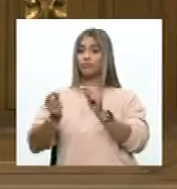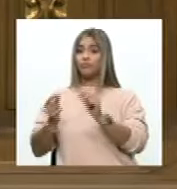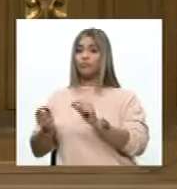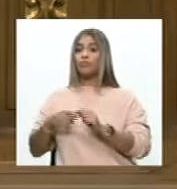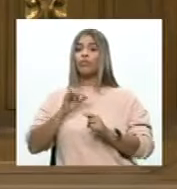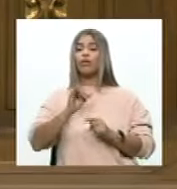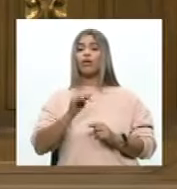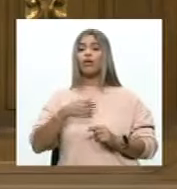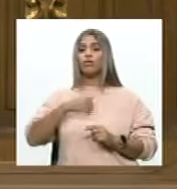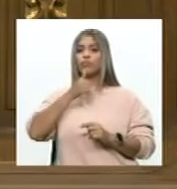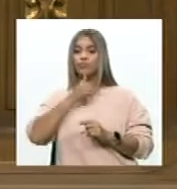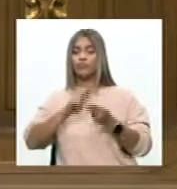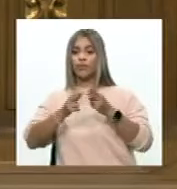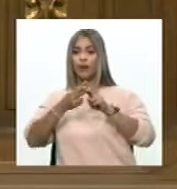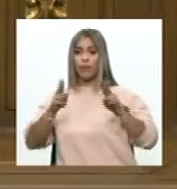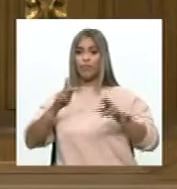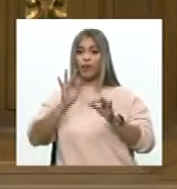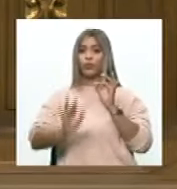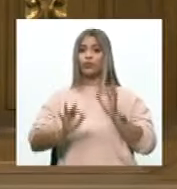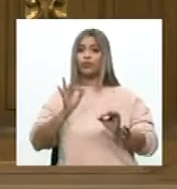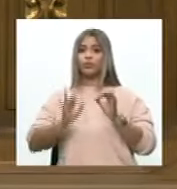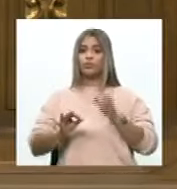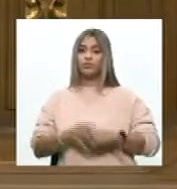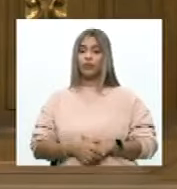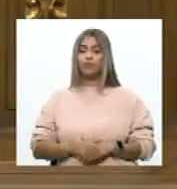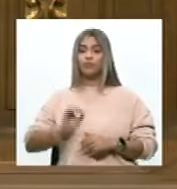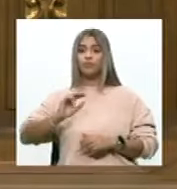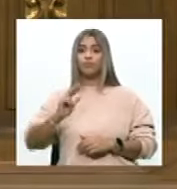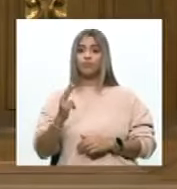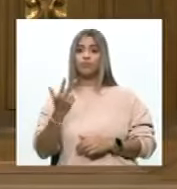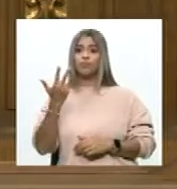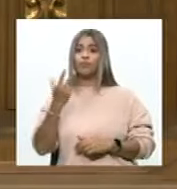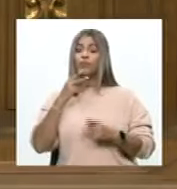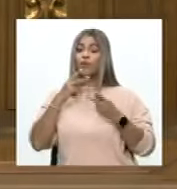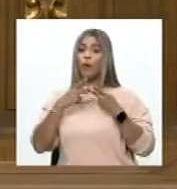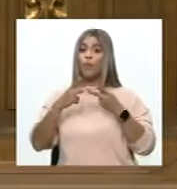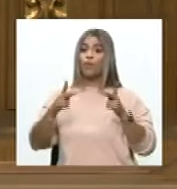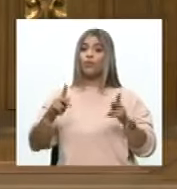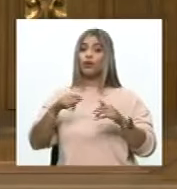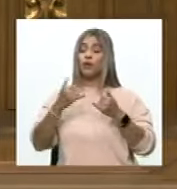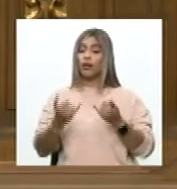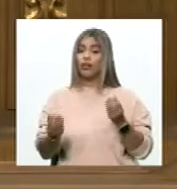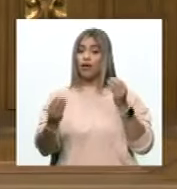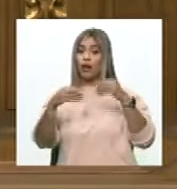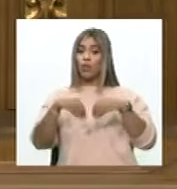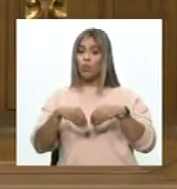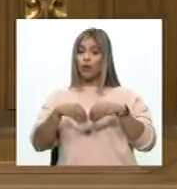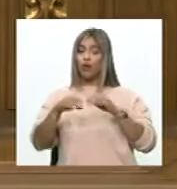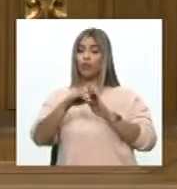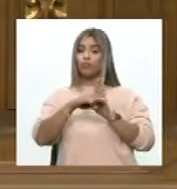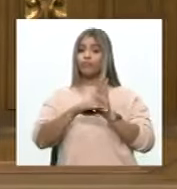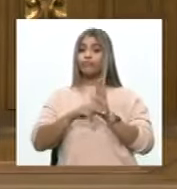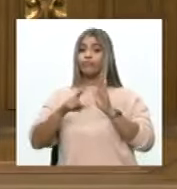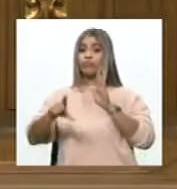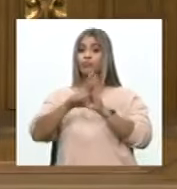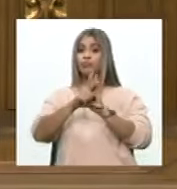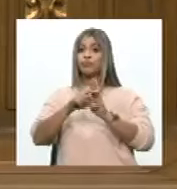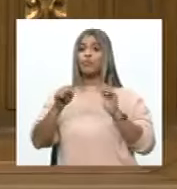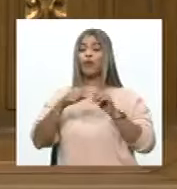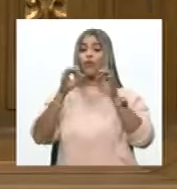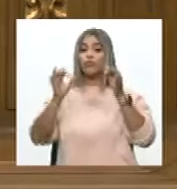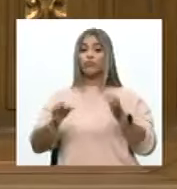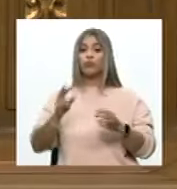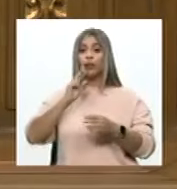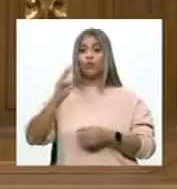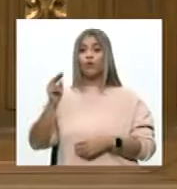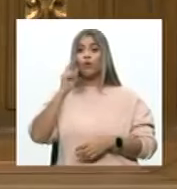civilización, la paz y la justicia. Tercero, publicar el presente acuerdo en la Gaceta Oficial de la República